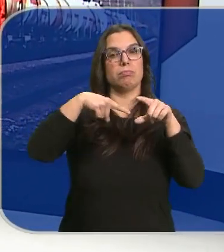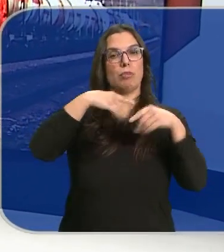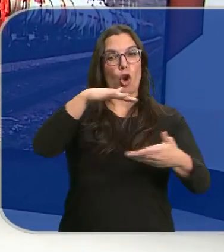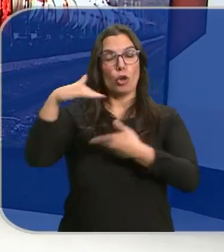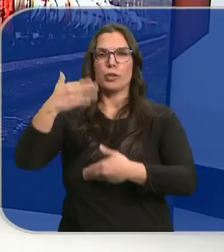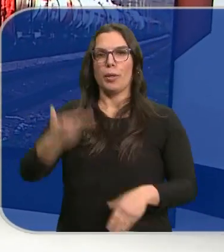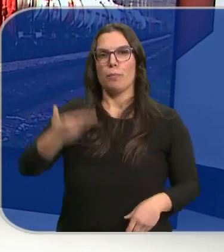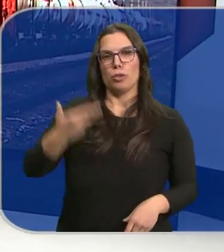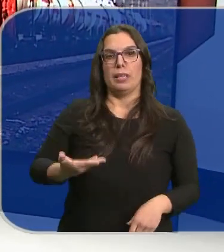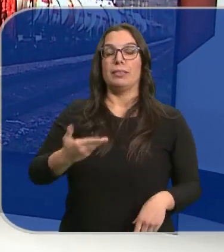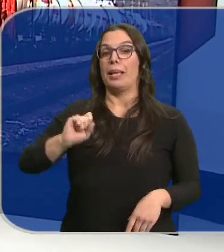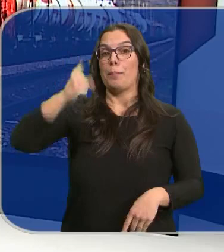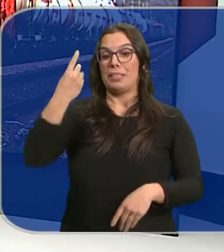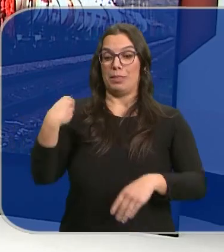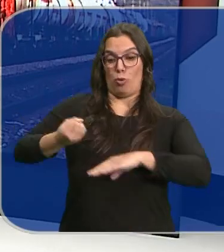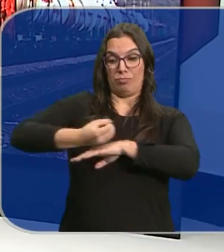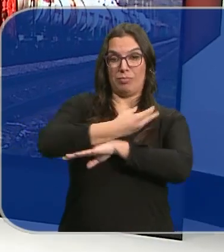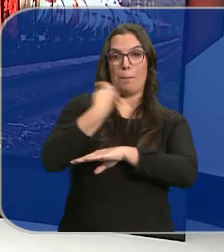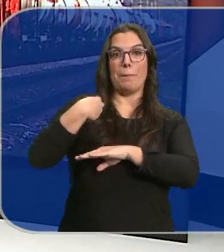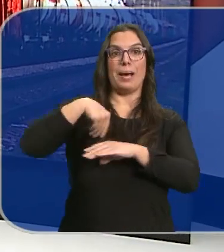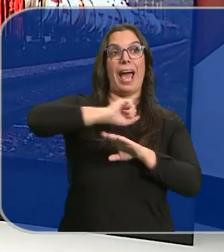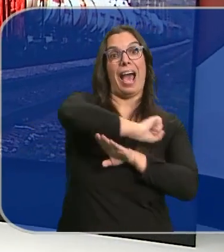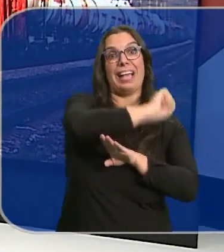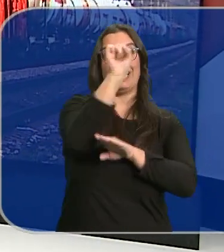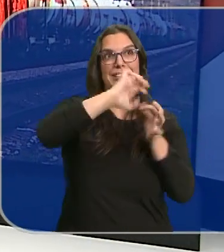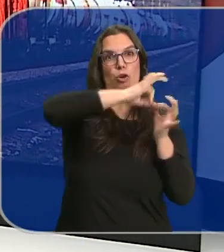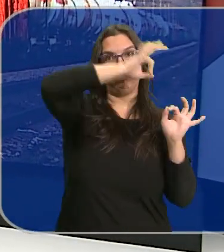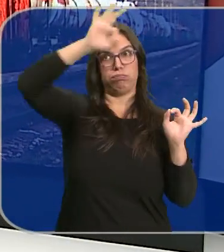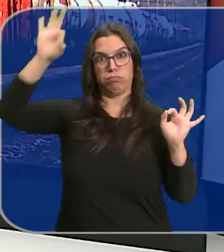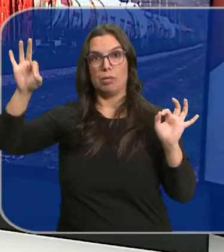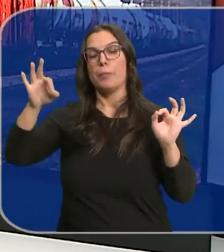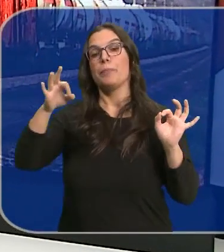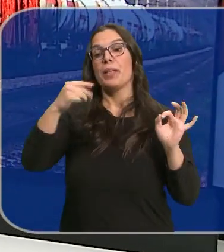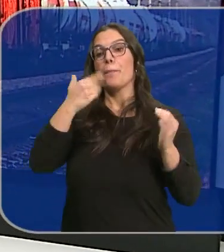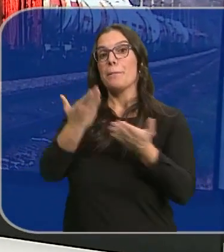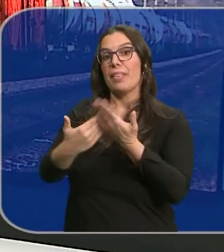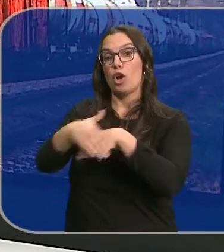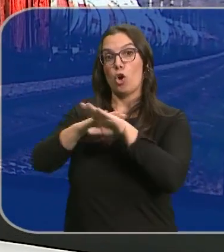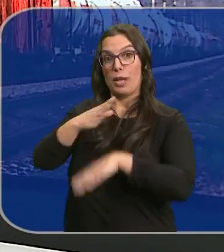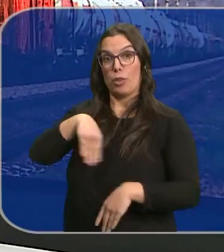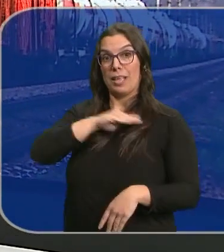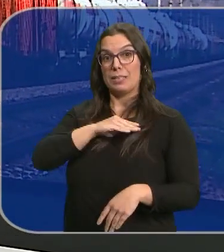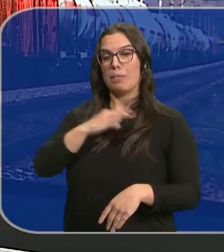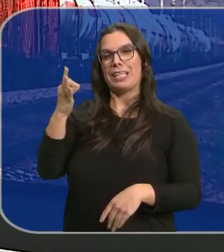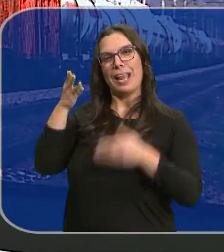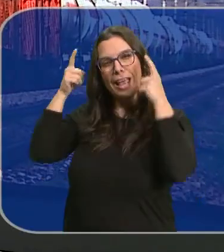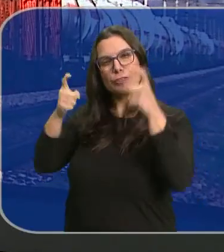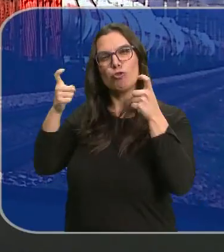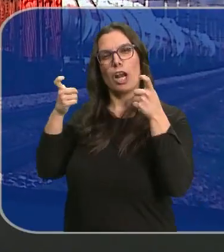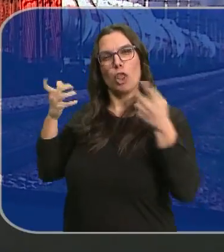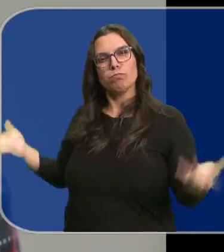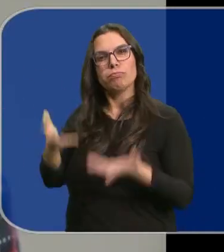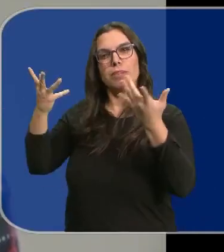concreto, el corredor ferroviario del Atlántico. Le reclama al Gobierno central el mismo esfuerzo que con el corredor mediterráneo.